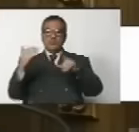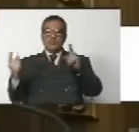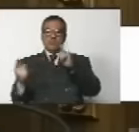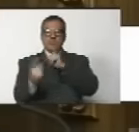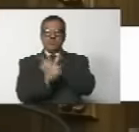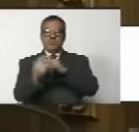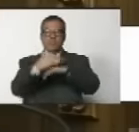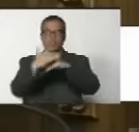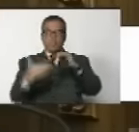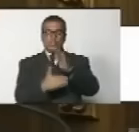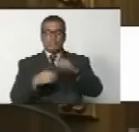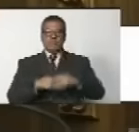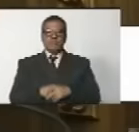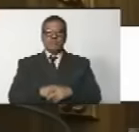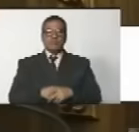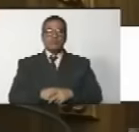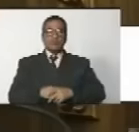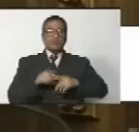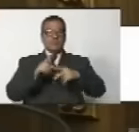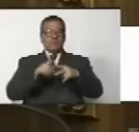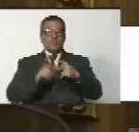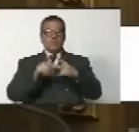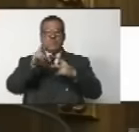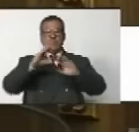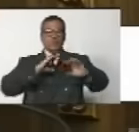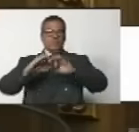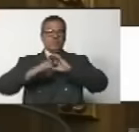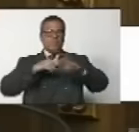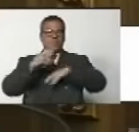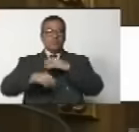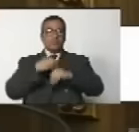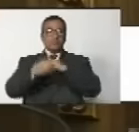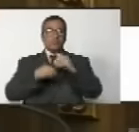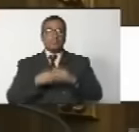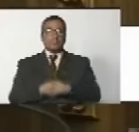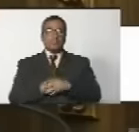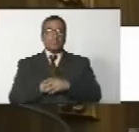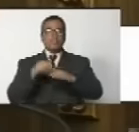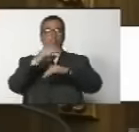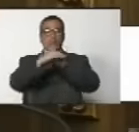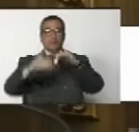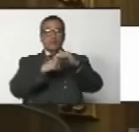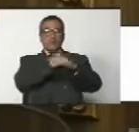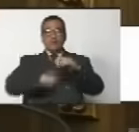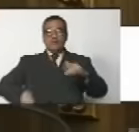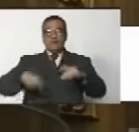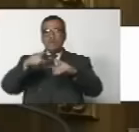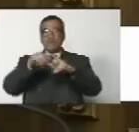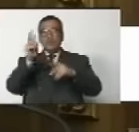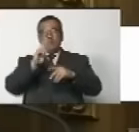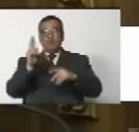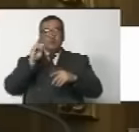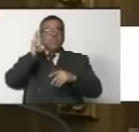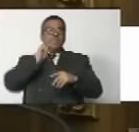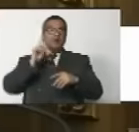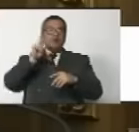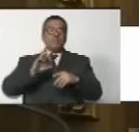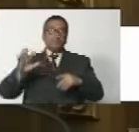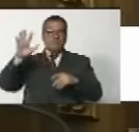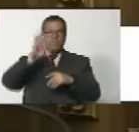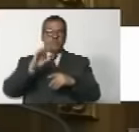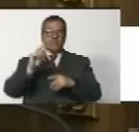a su suplente respectivo. Segundo, comunicación suscrita por la vicepresidenta ejecutiva de la República Bolivariana de